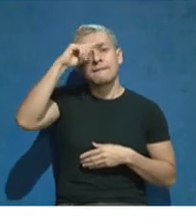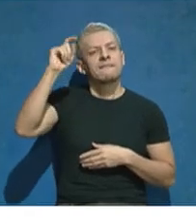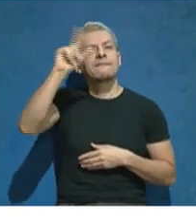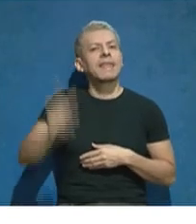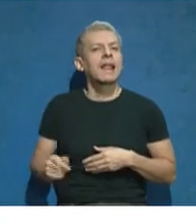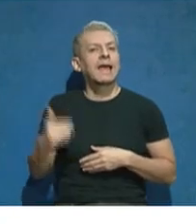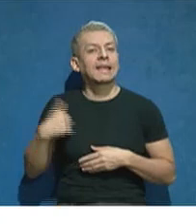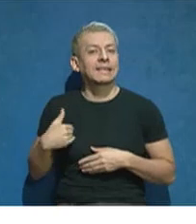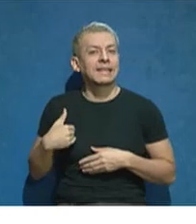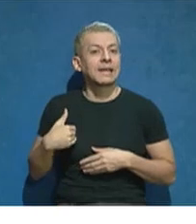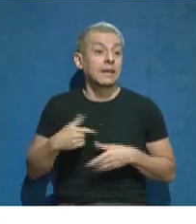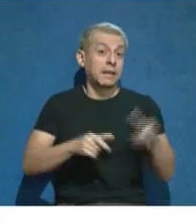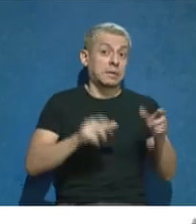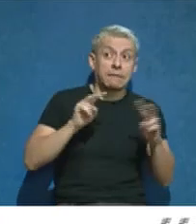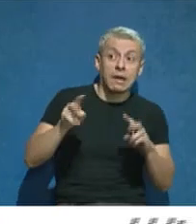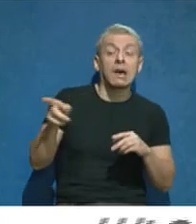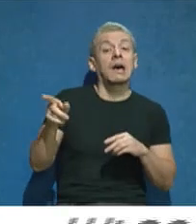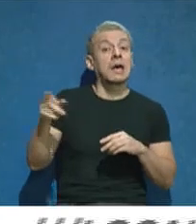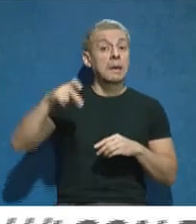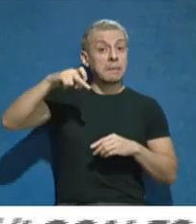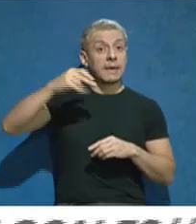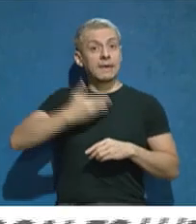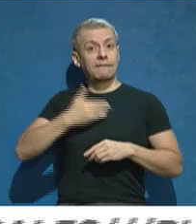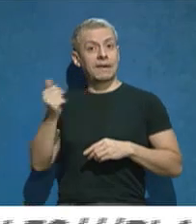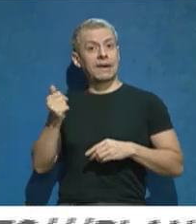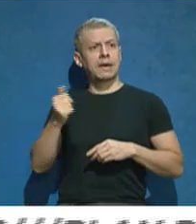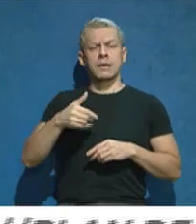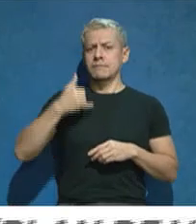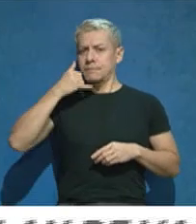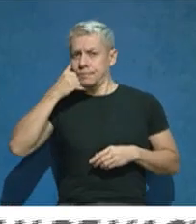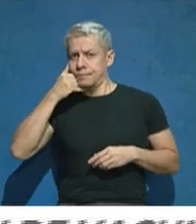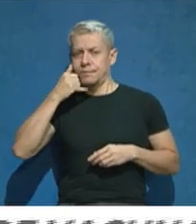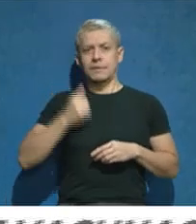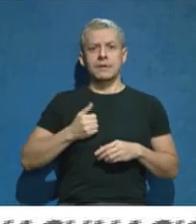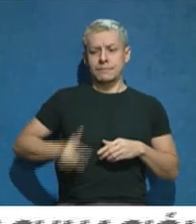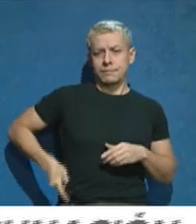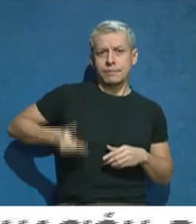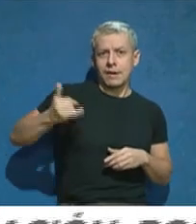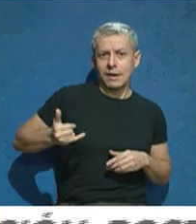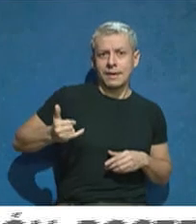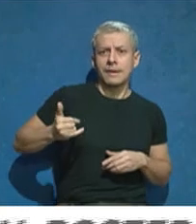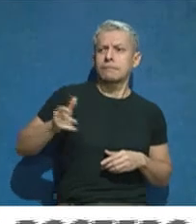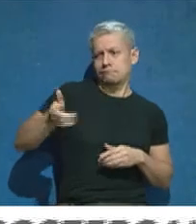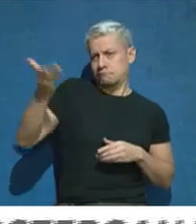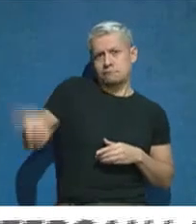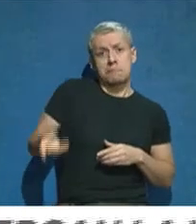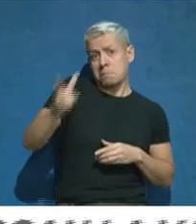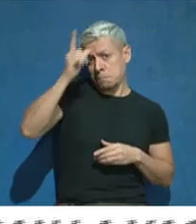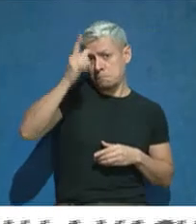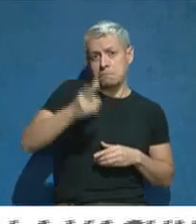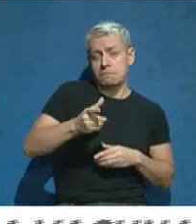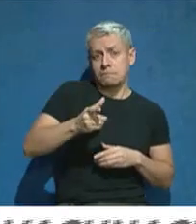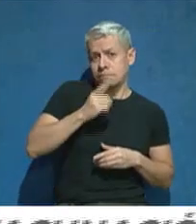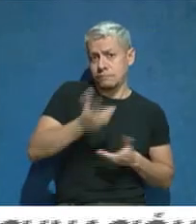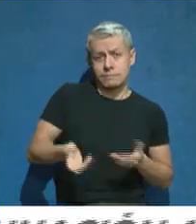las víctimas, fundamentalmente. Le ven esa inscripción, que portan radios, armas de fuego y, por supuesto, les permiten el ingreso a las